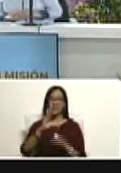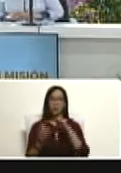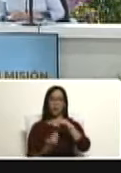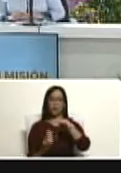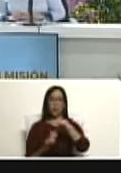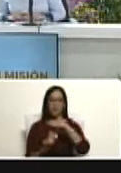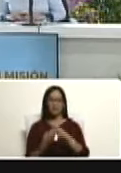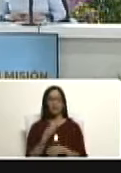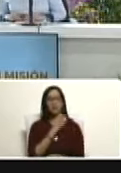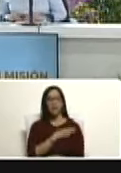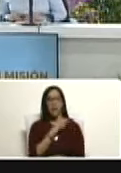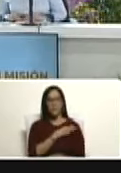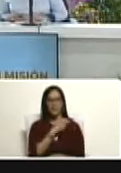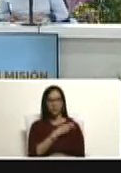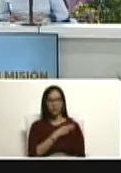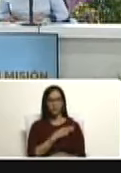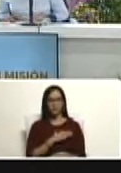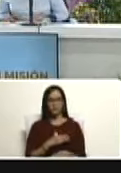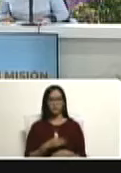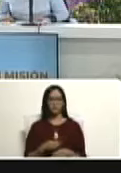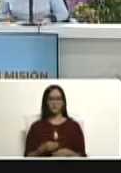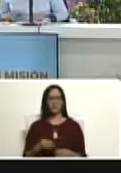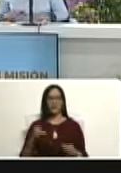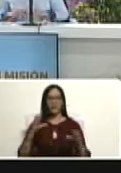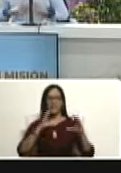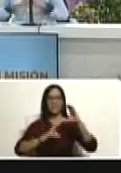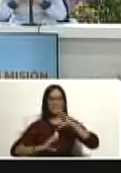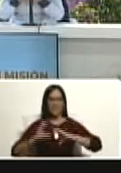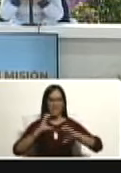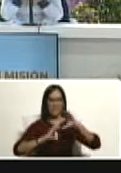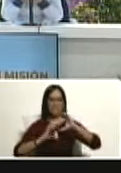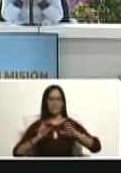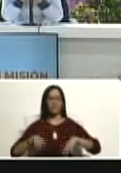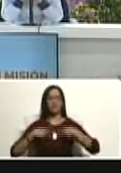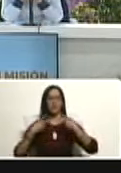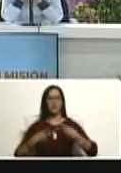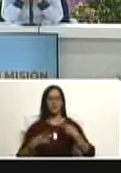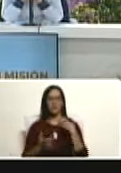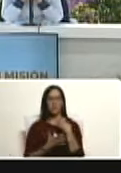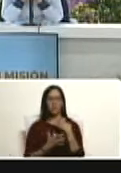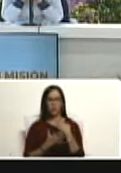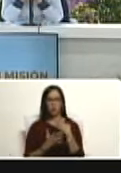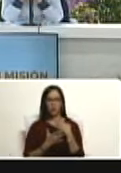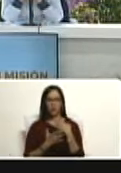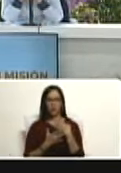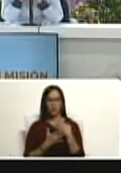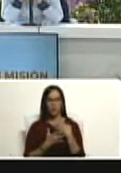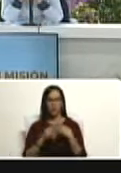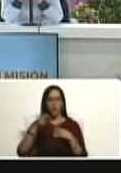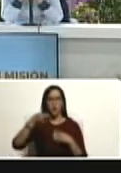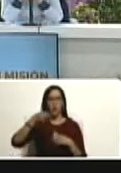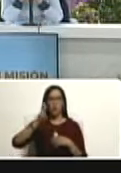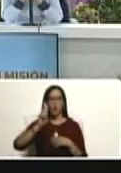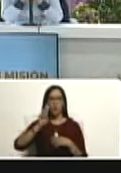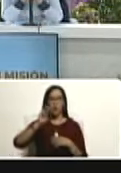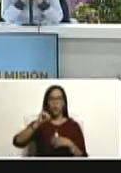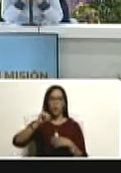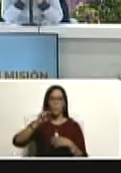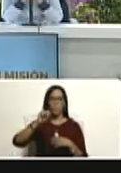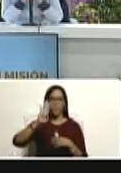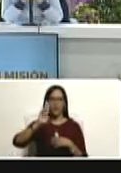5 vértices de la gran misión, ciencia, innovación y tecnología, Humberto Fernández